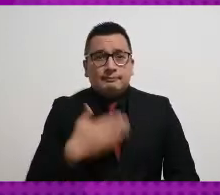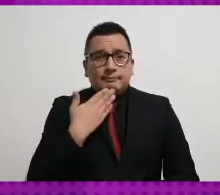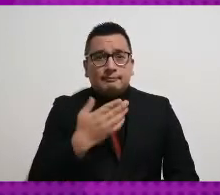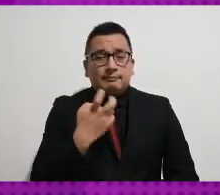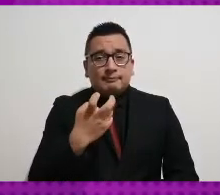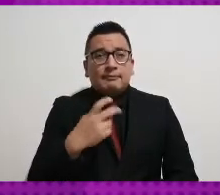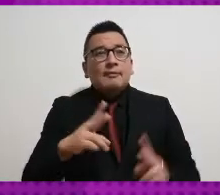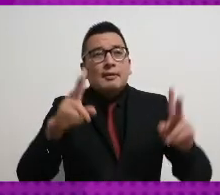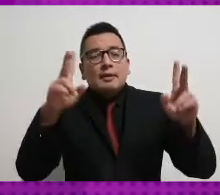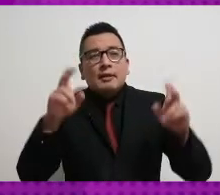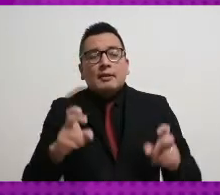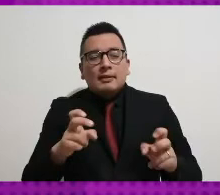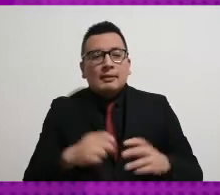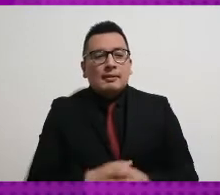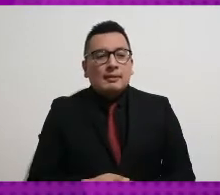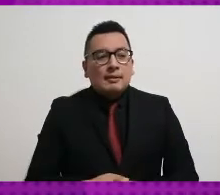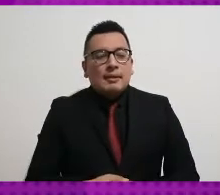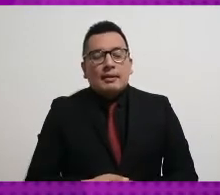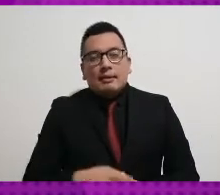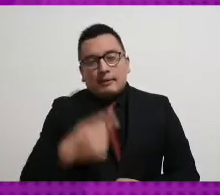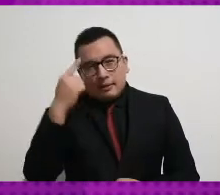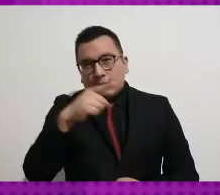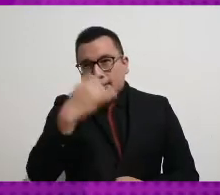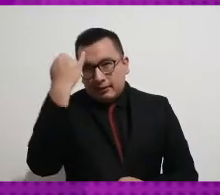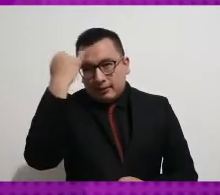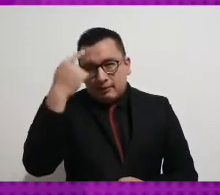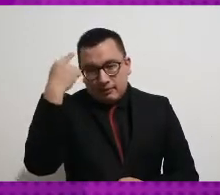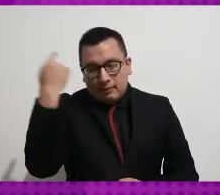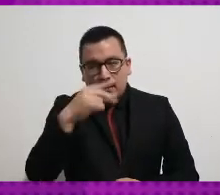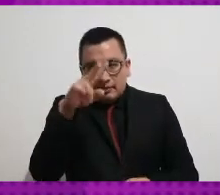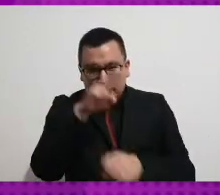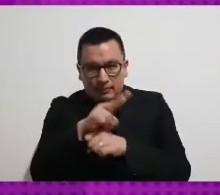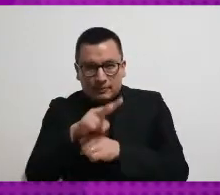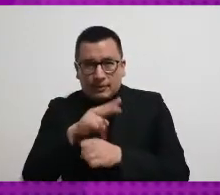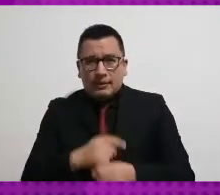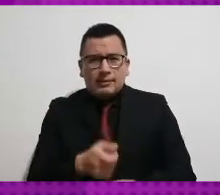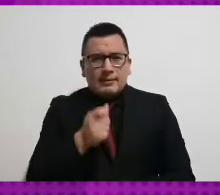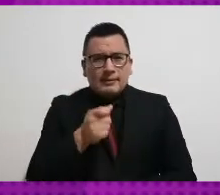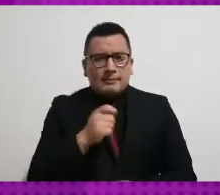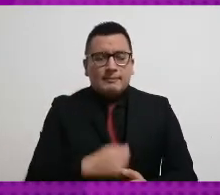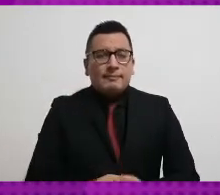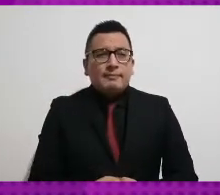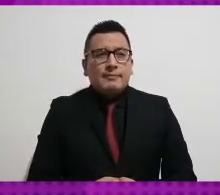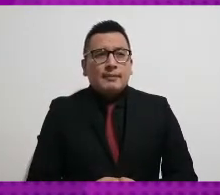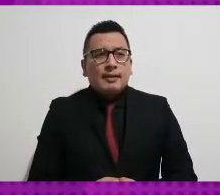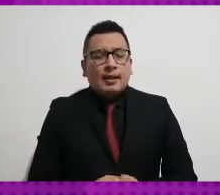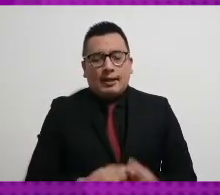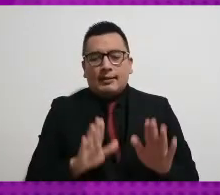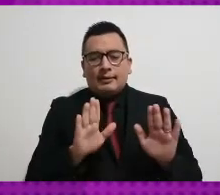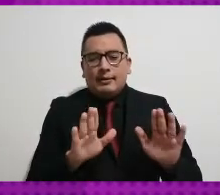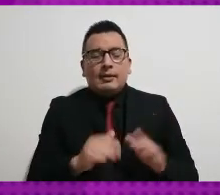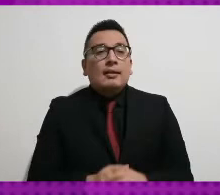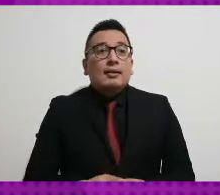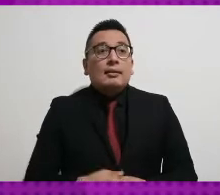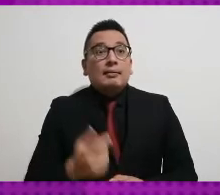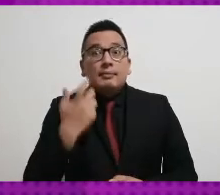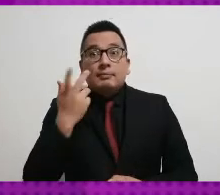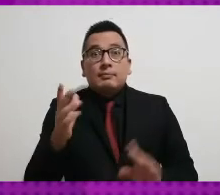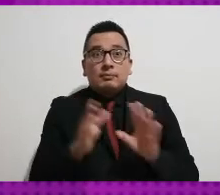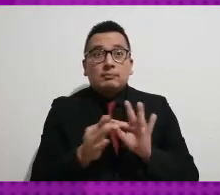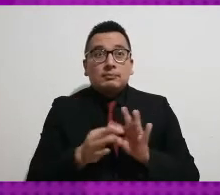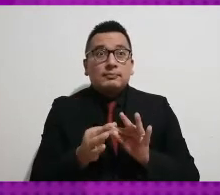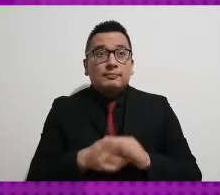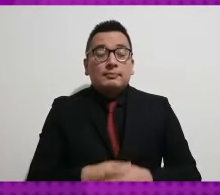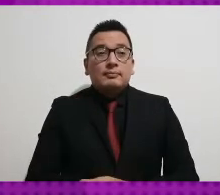Bien, es un tema que le corresponde obviamente a la jefatura de auditoría. Únicamente me gustaría nada más abonar en